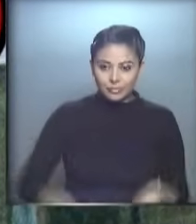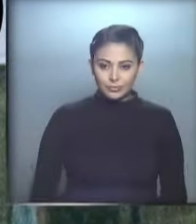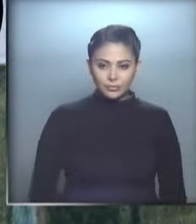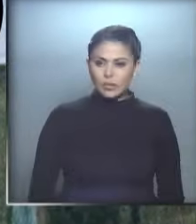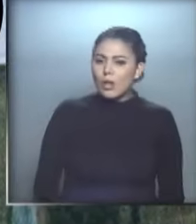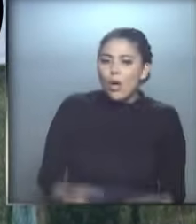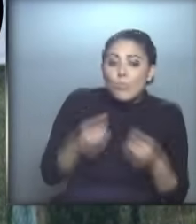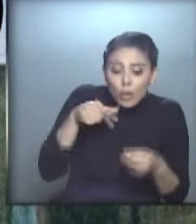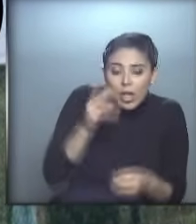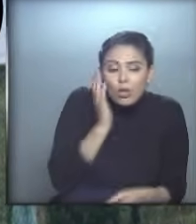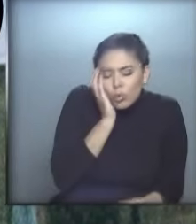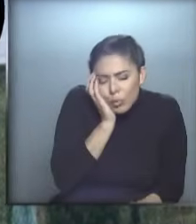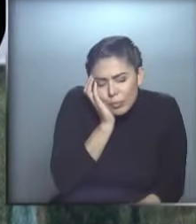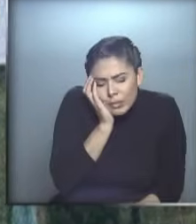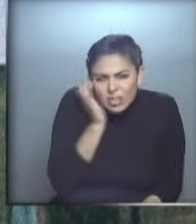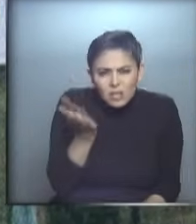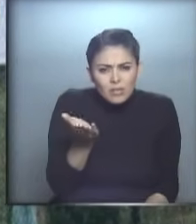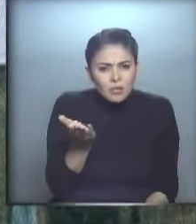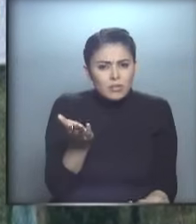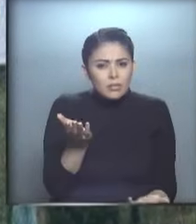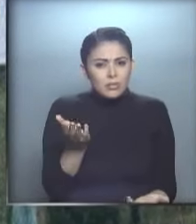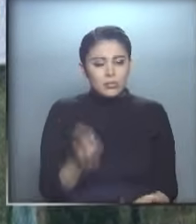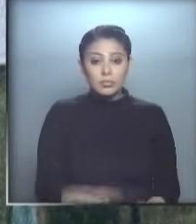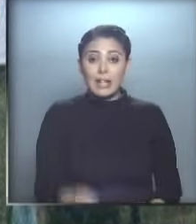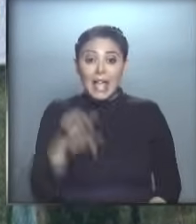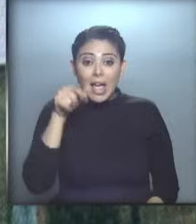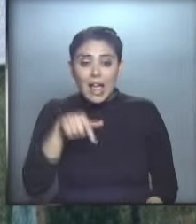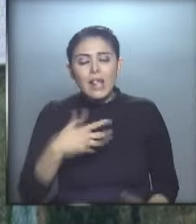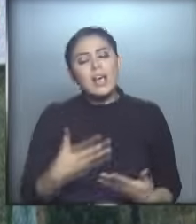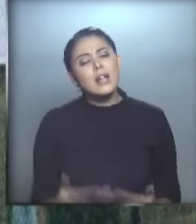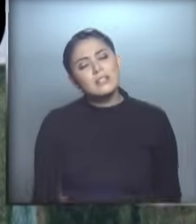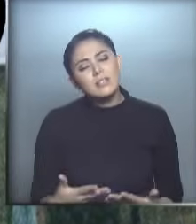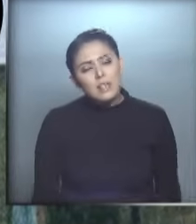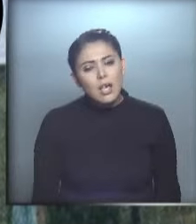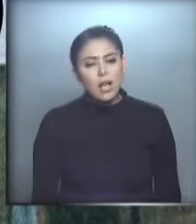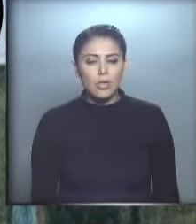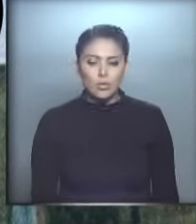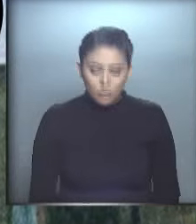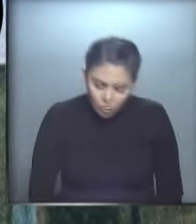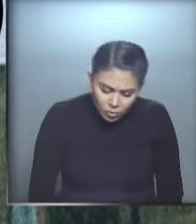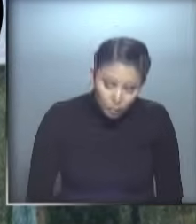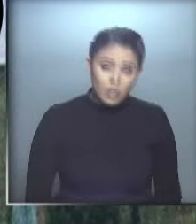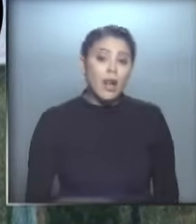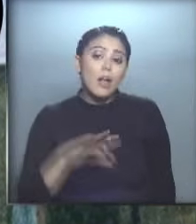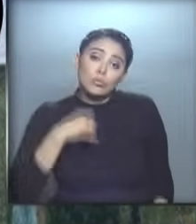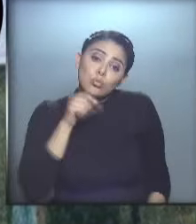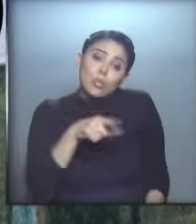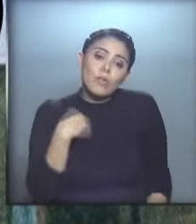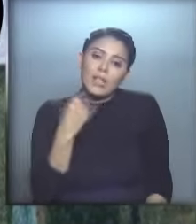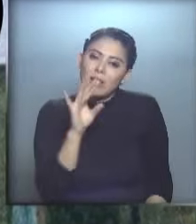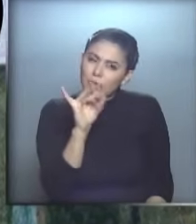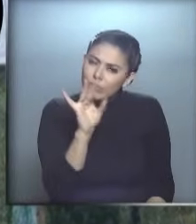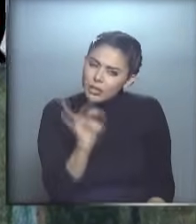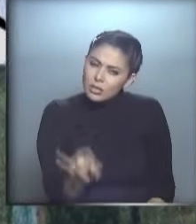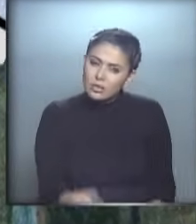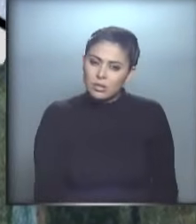¿Y por qué está dormido Juanito, Antonio Berni? Está cansado, Samba. La vida de Juanito no es nada